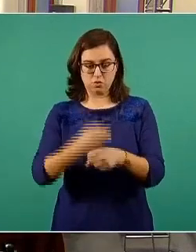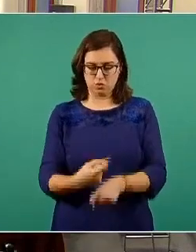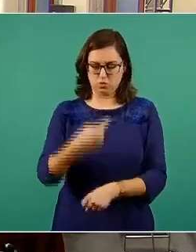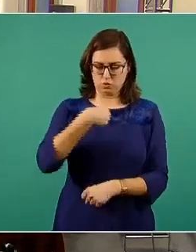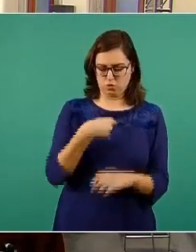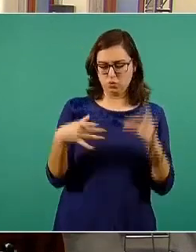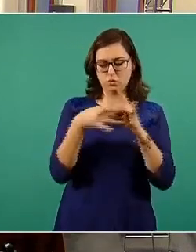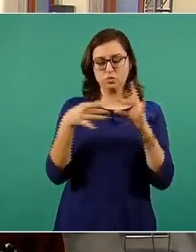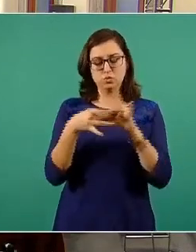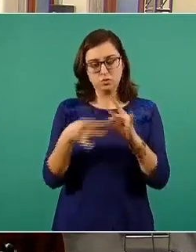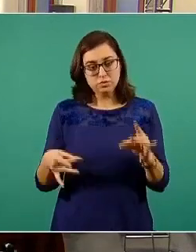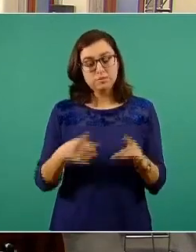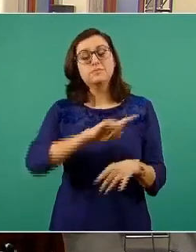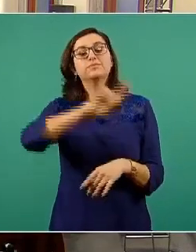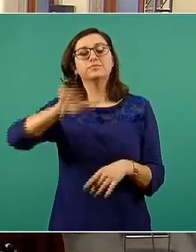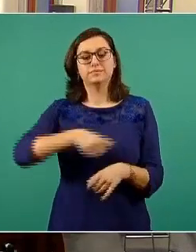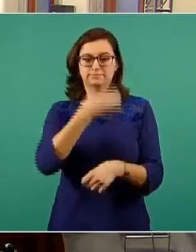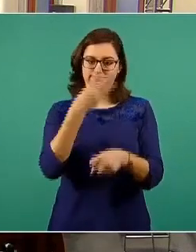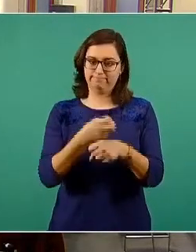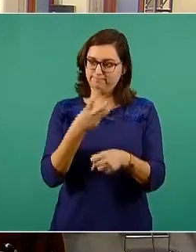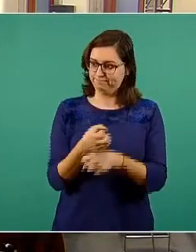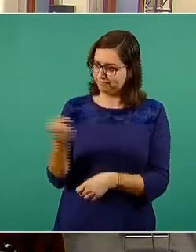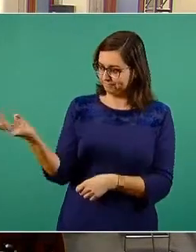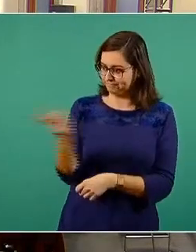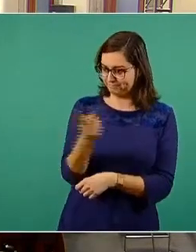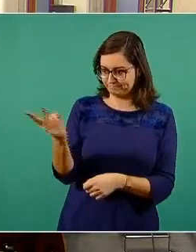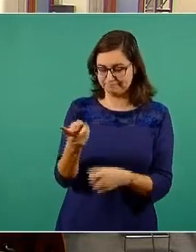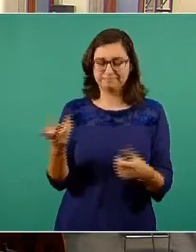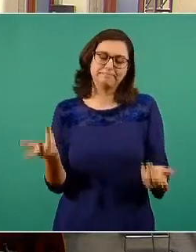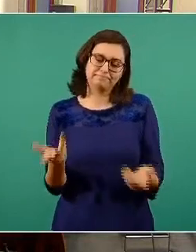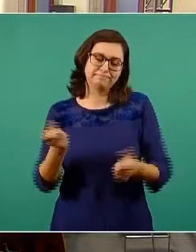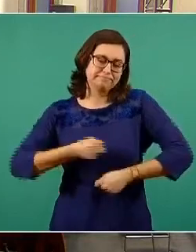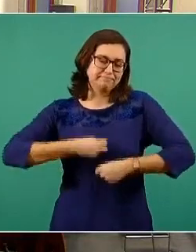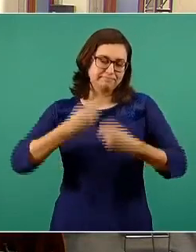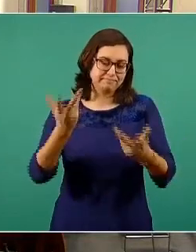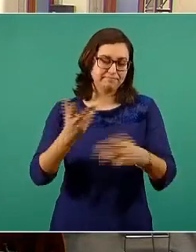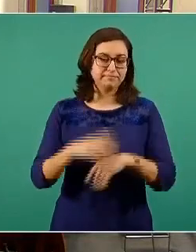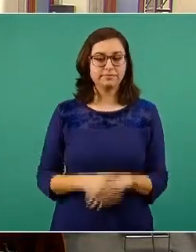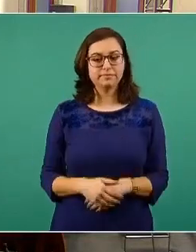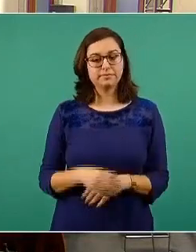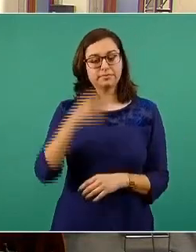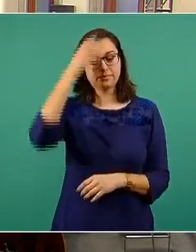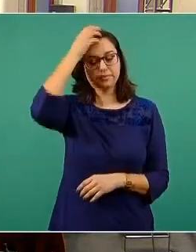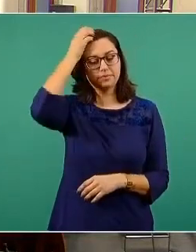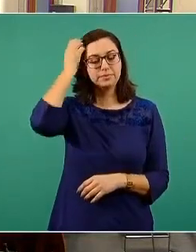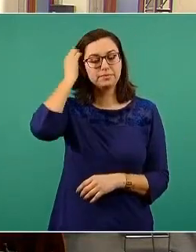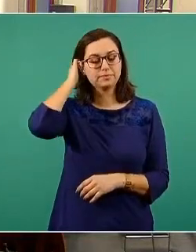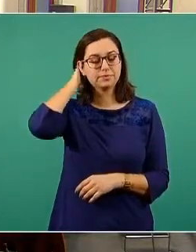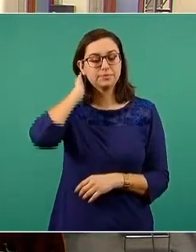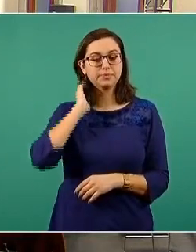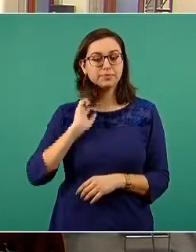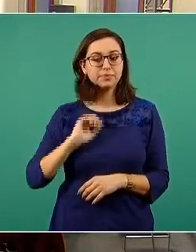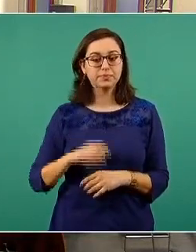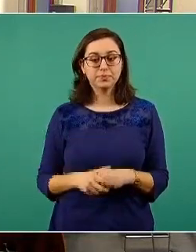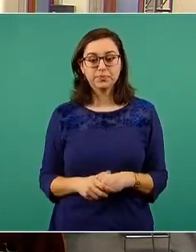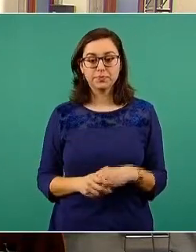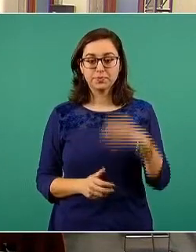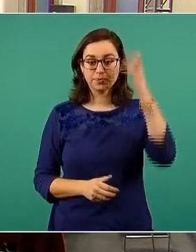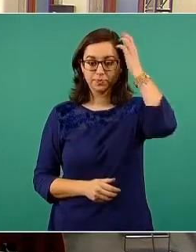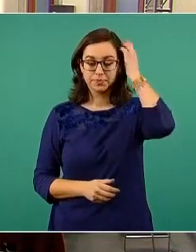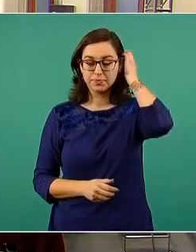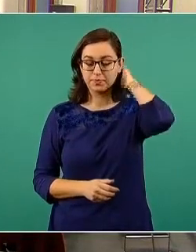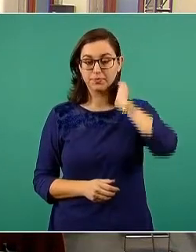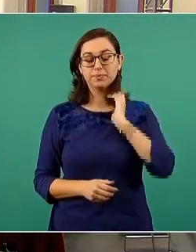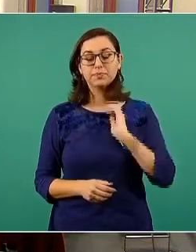propias protagonistas, nuestras invitadas de honor, nos comenten sobre esta colaboración estratégica. Por favor. Con su permiso,